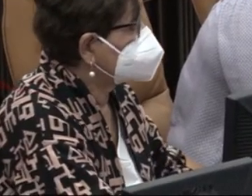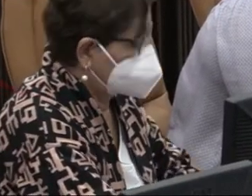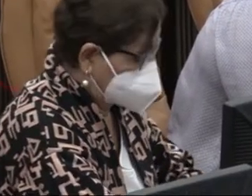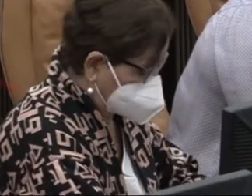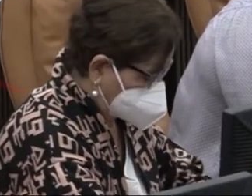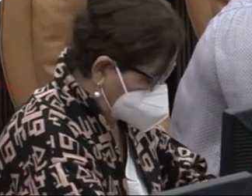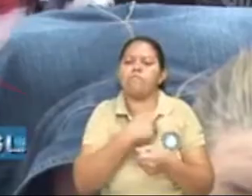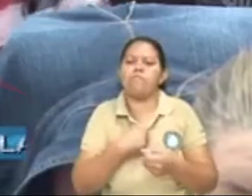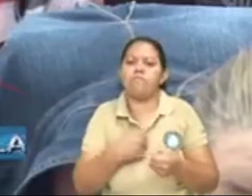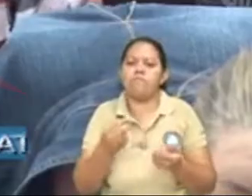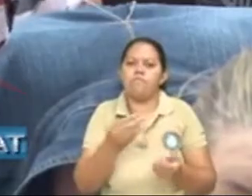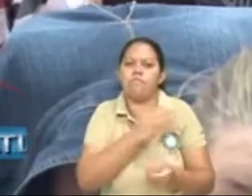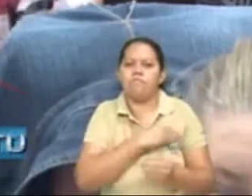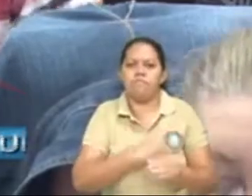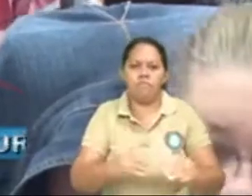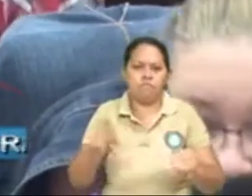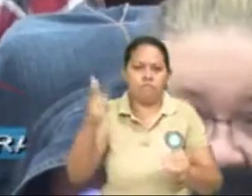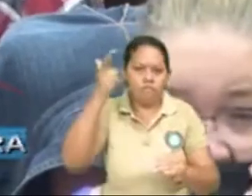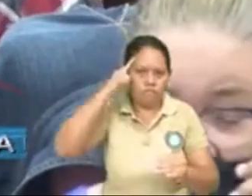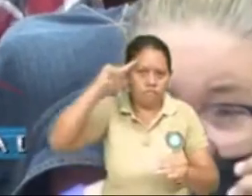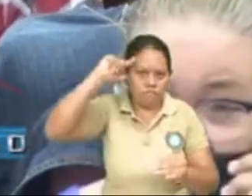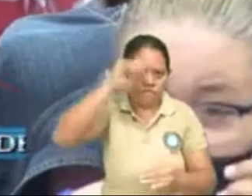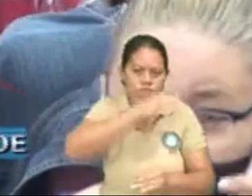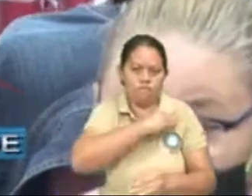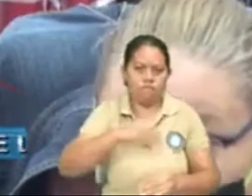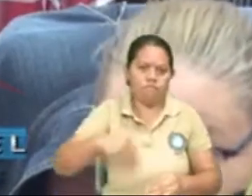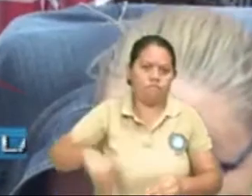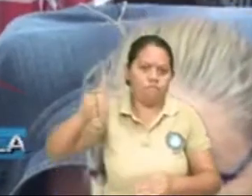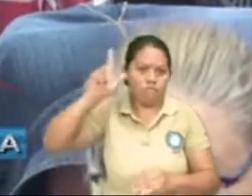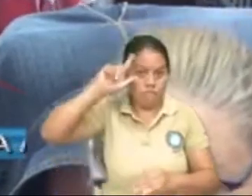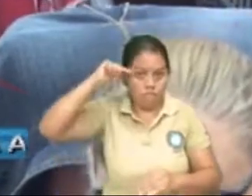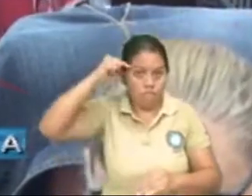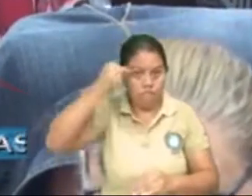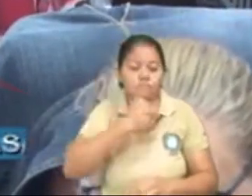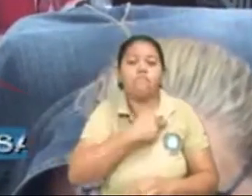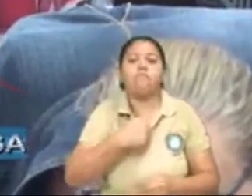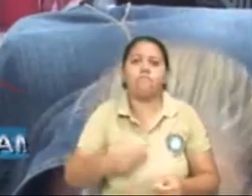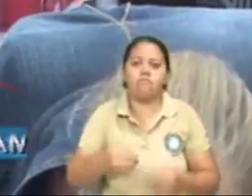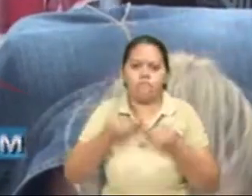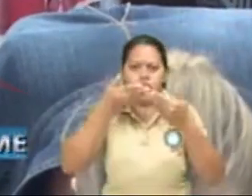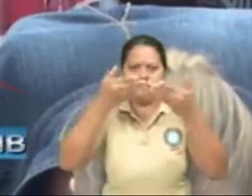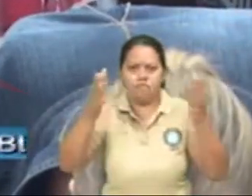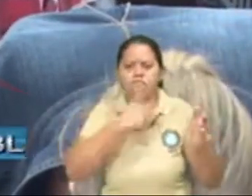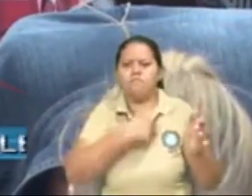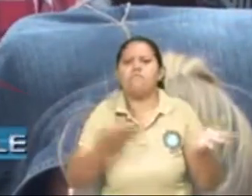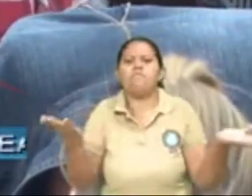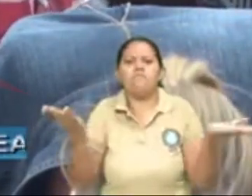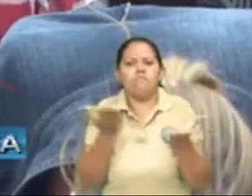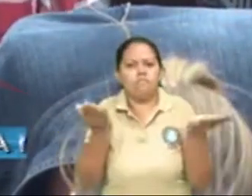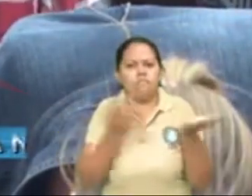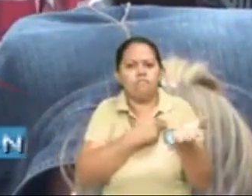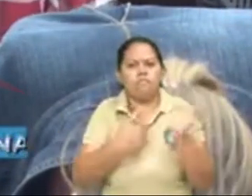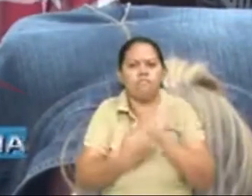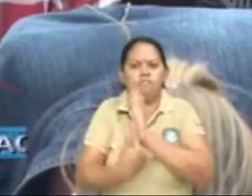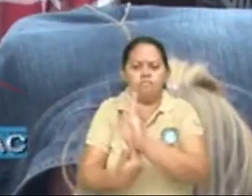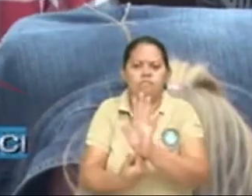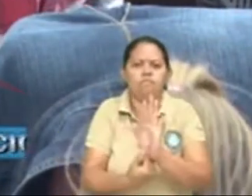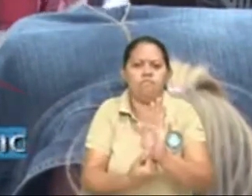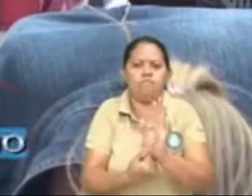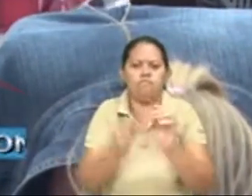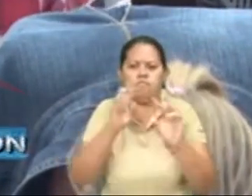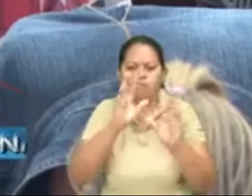Define las funciones del Ministerio de Gobernación bien claras, bien amplias, como la creación de la Dirección